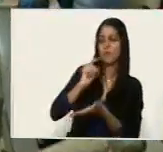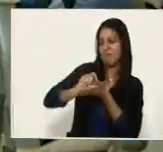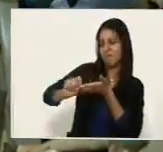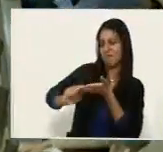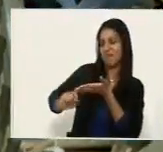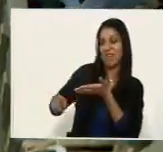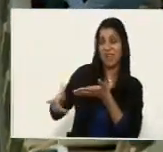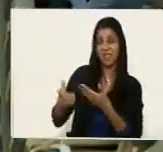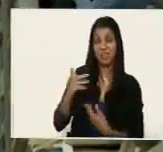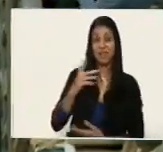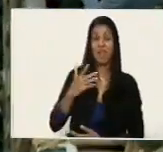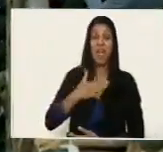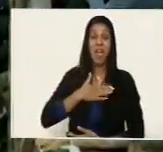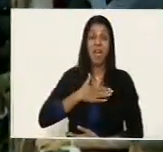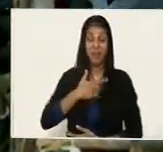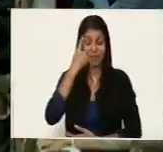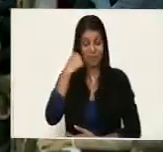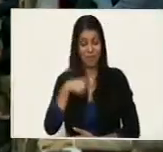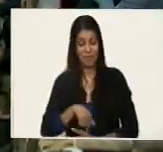Tal como a mí.